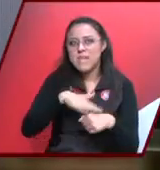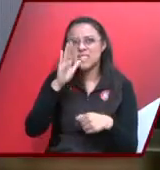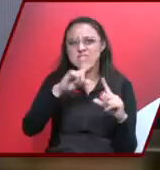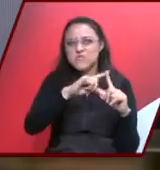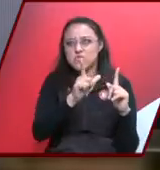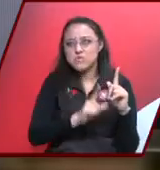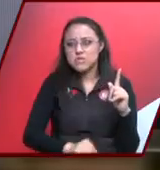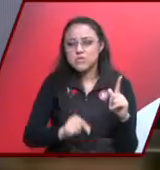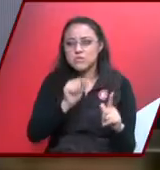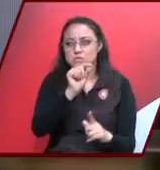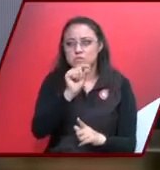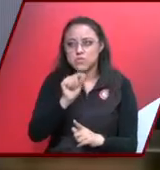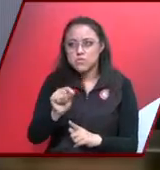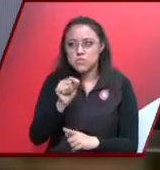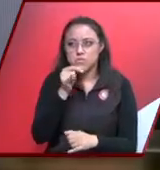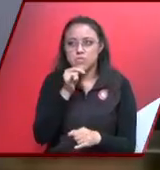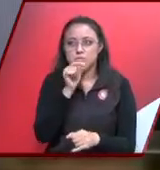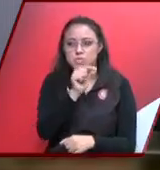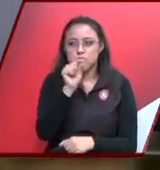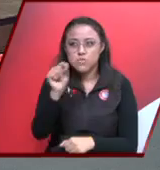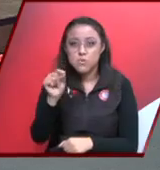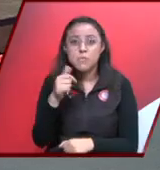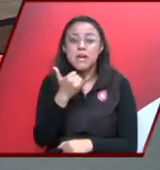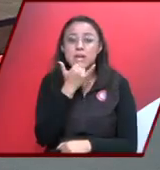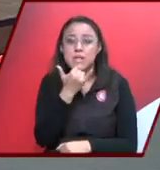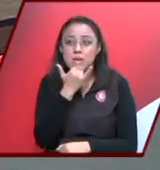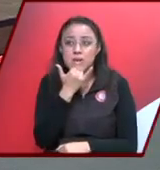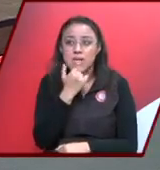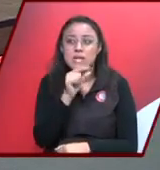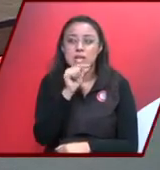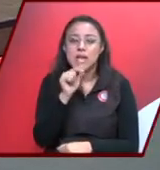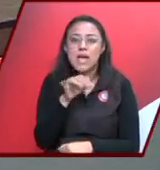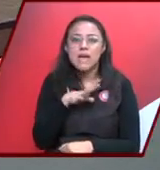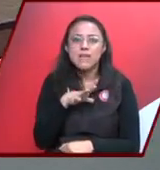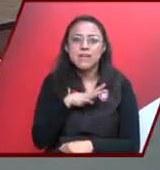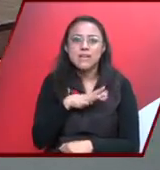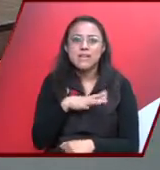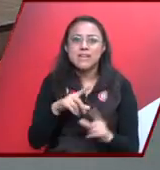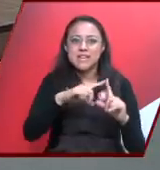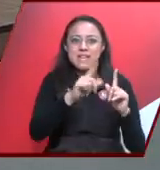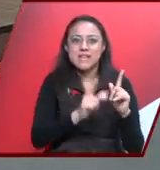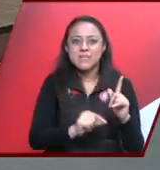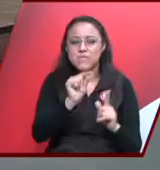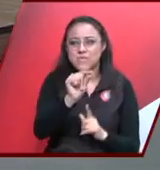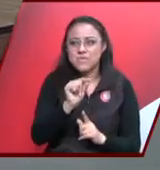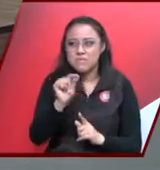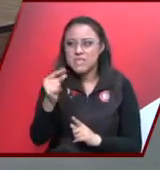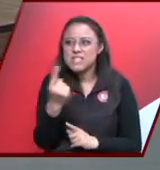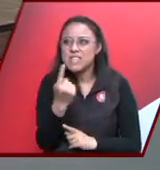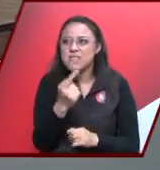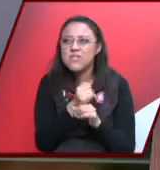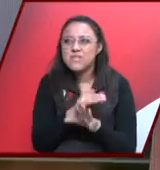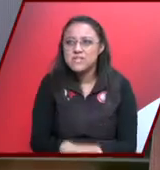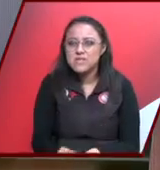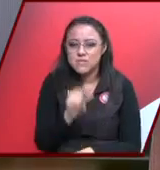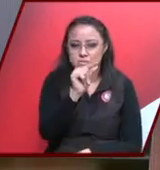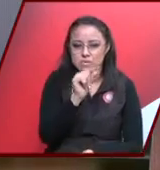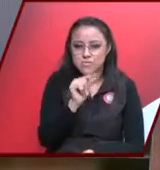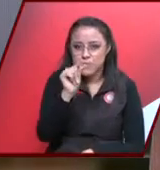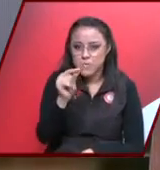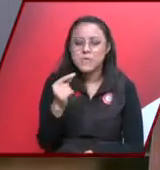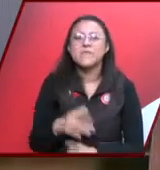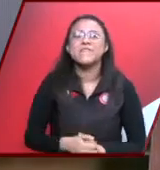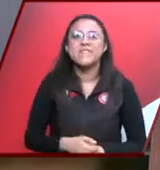qué? Es que tiene artritis el que le mueve. Tiene artritis el que mueve las letras. Más que, más información de punto a